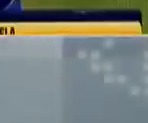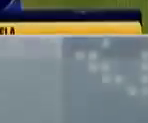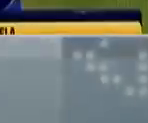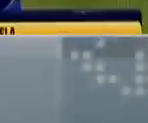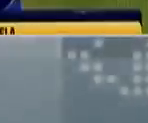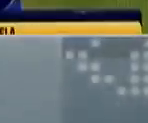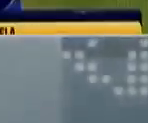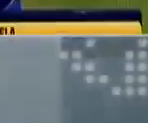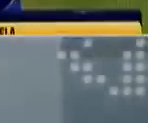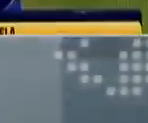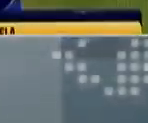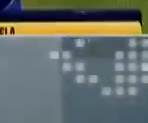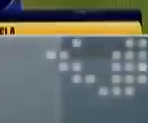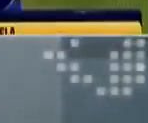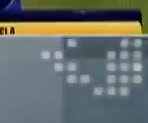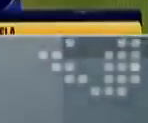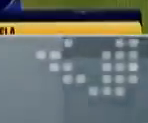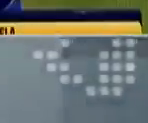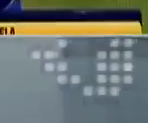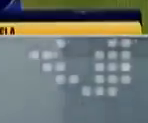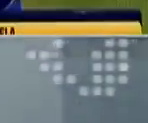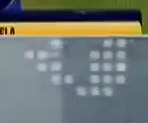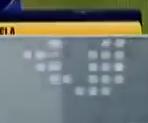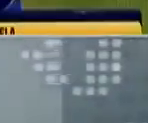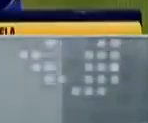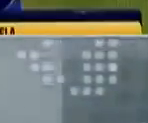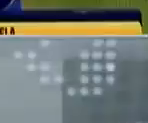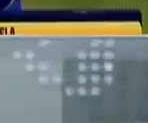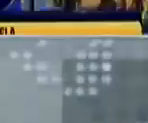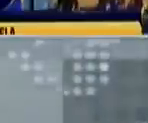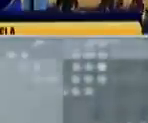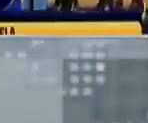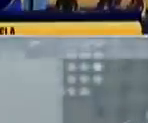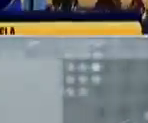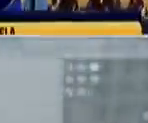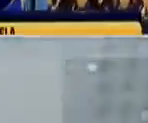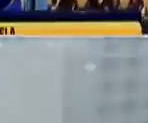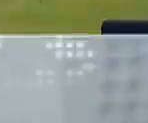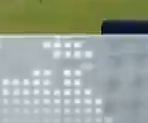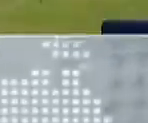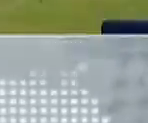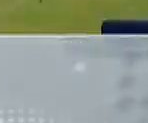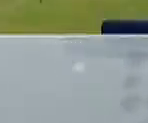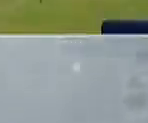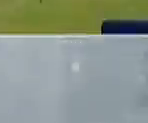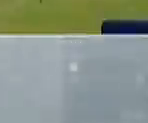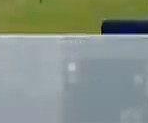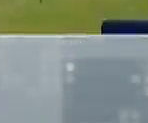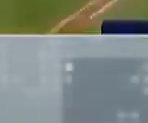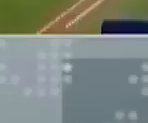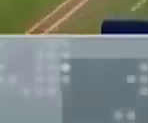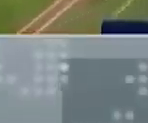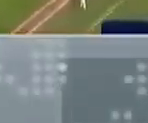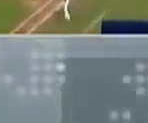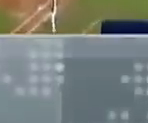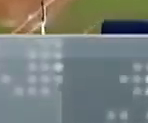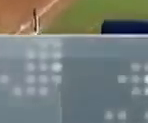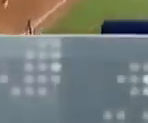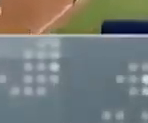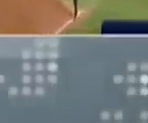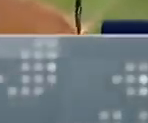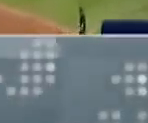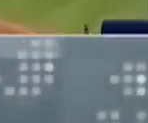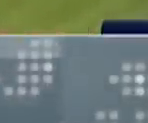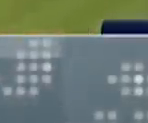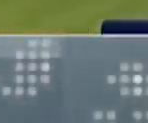pasó? Metieron 7 carreras. ¿Qué? ¿Estamos perdiendo? Y cuando volteé a ver la televisión, sí,